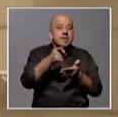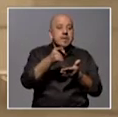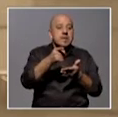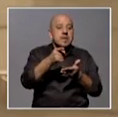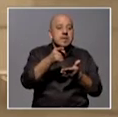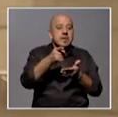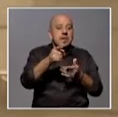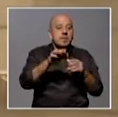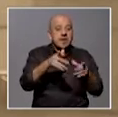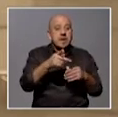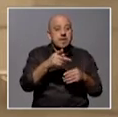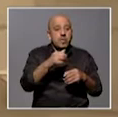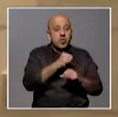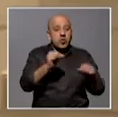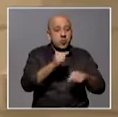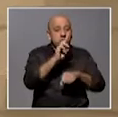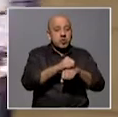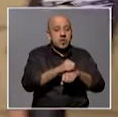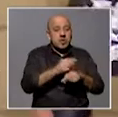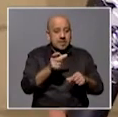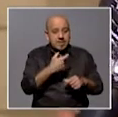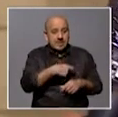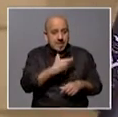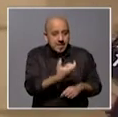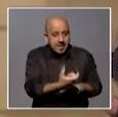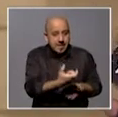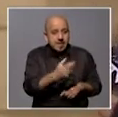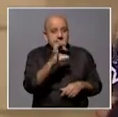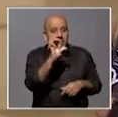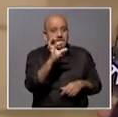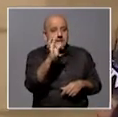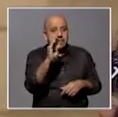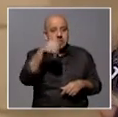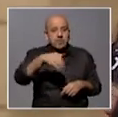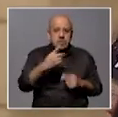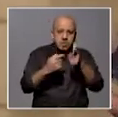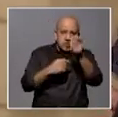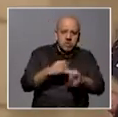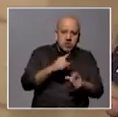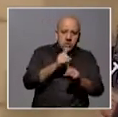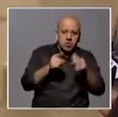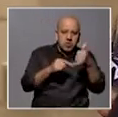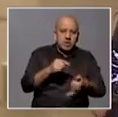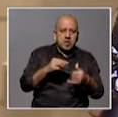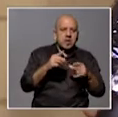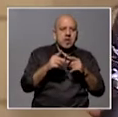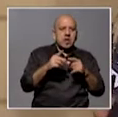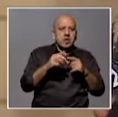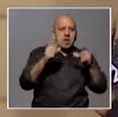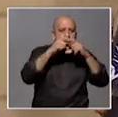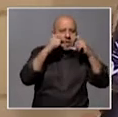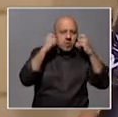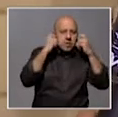se le vuelva a habilitar la tarjeta del sistema de transporte metropolitano. Si se detecta que una persona no tiene el tapaboca, ¿ya de entrada se la anota en el registro